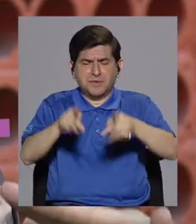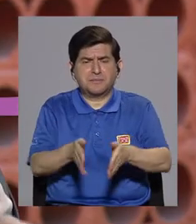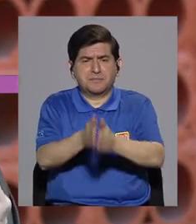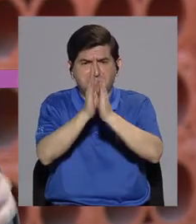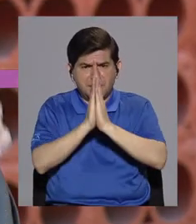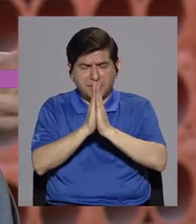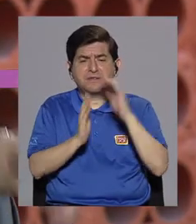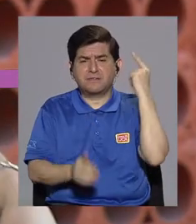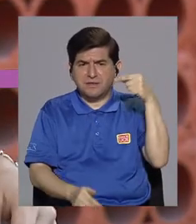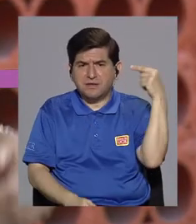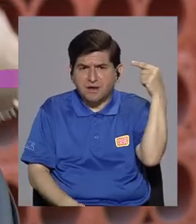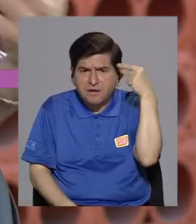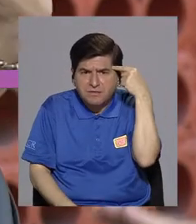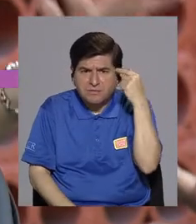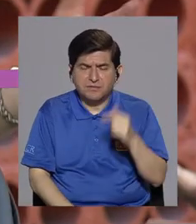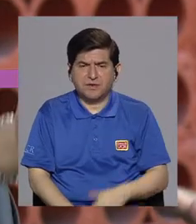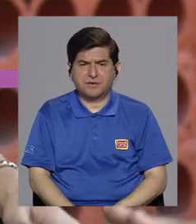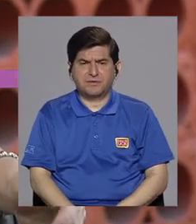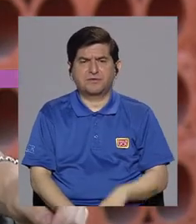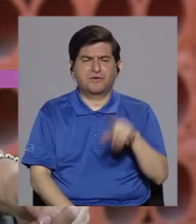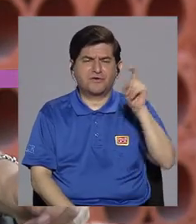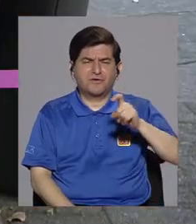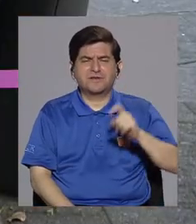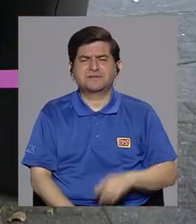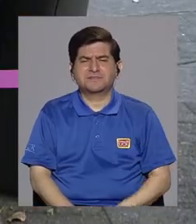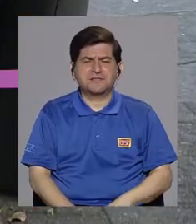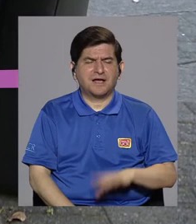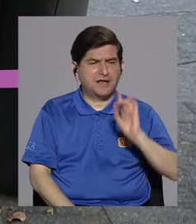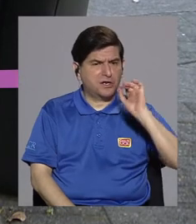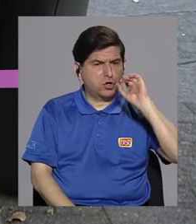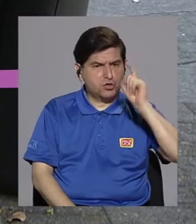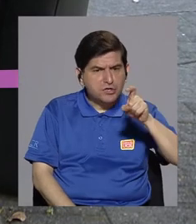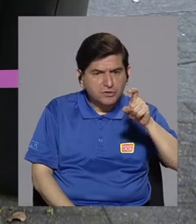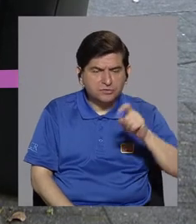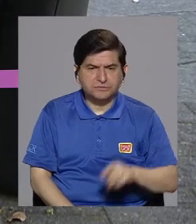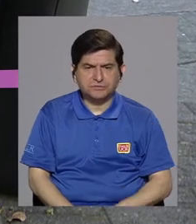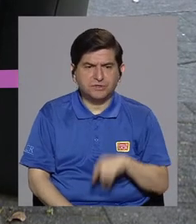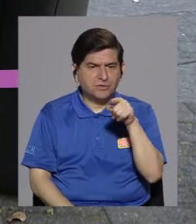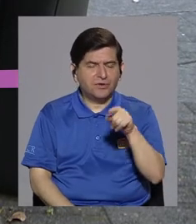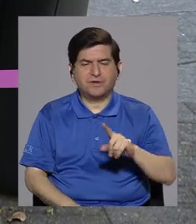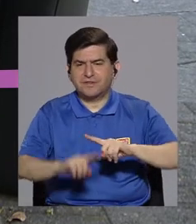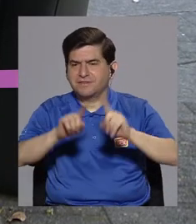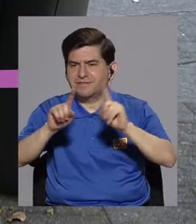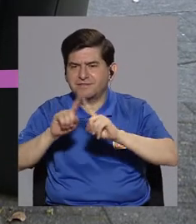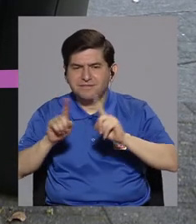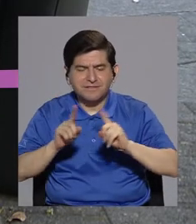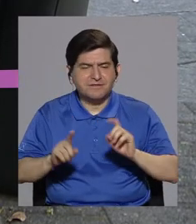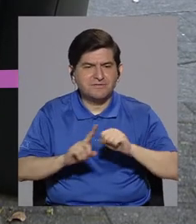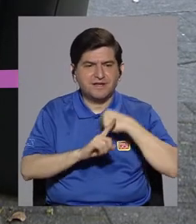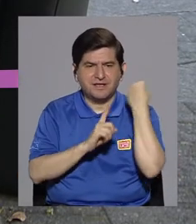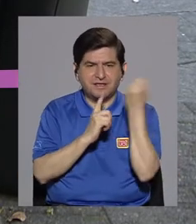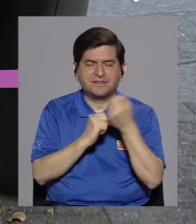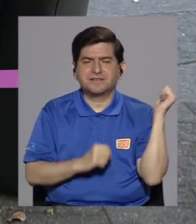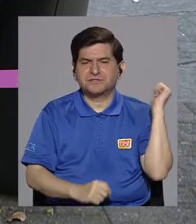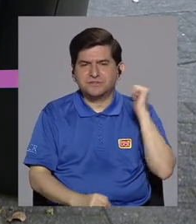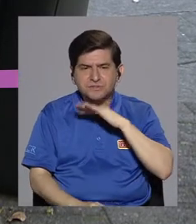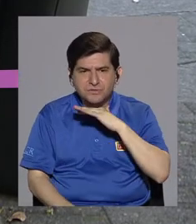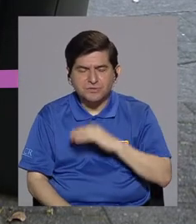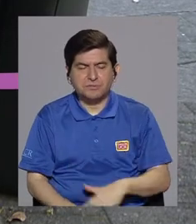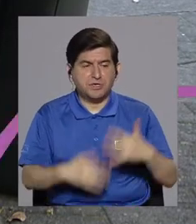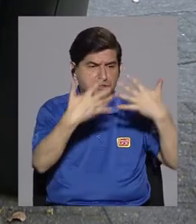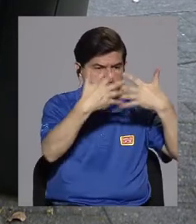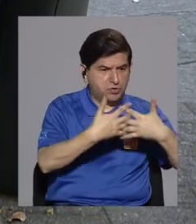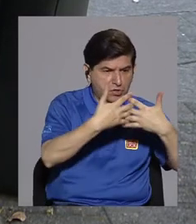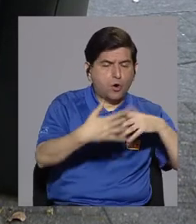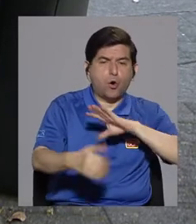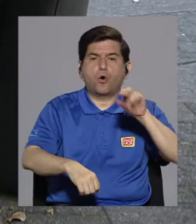pedir entonces, al gobierno. Entonces hay que estudiar, hay que diagnosticar cuáles son esas, cómo estamos a nivel de contaminación, ya sea industrial